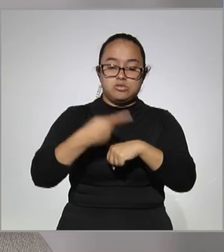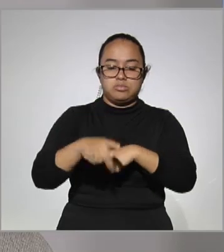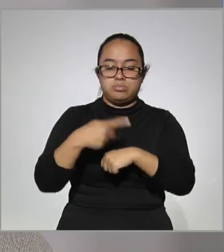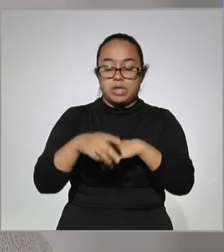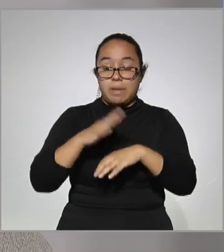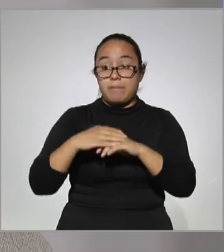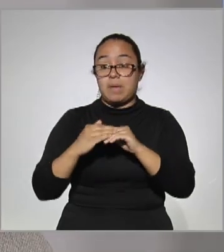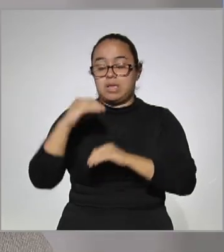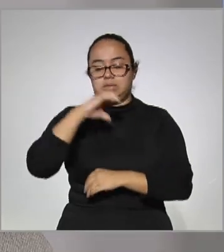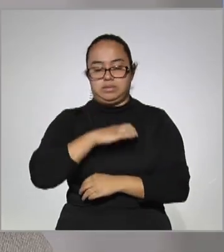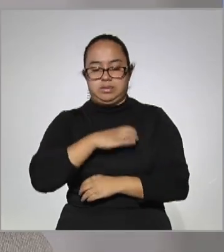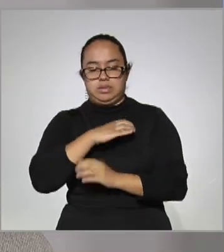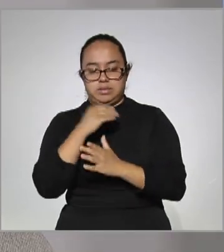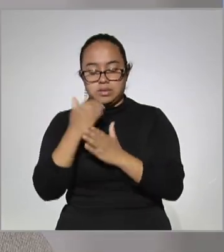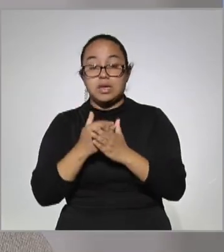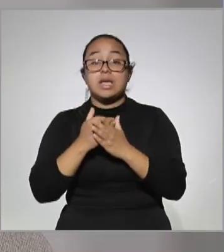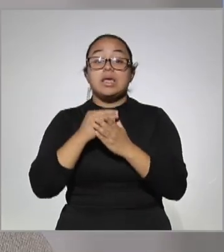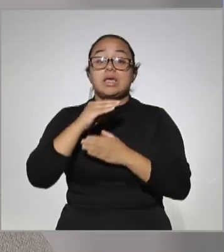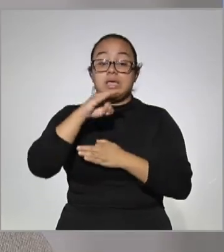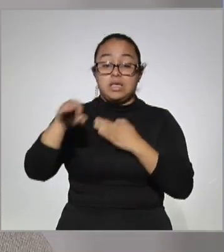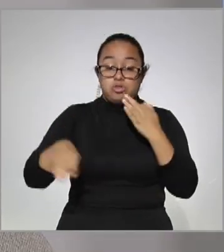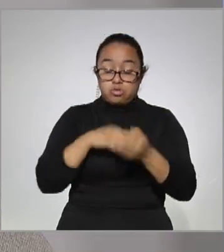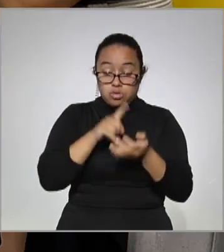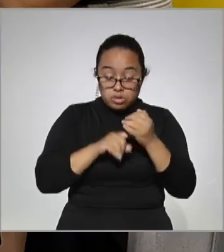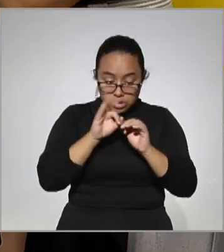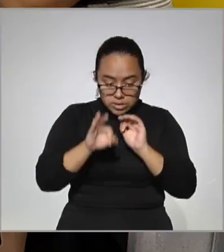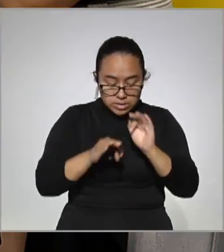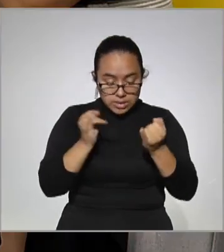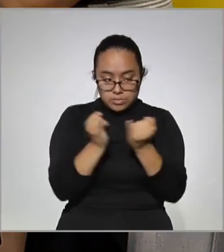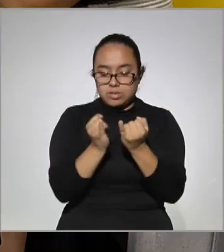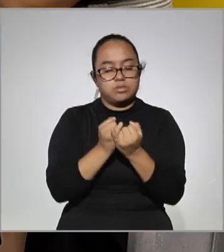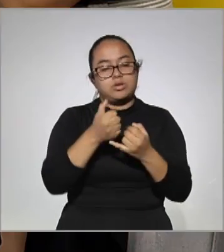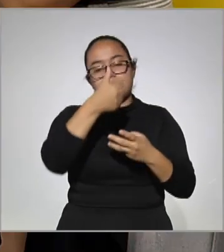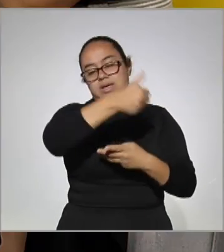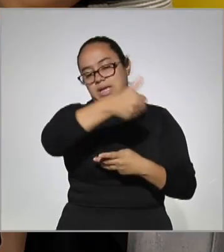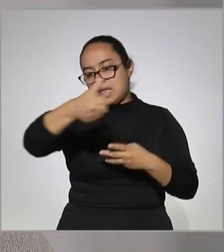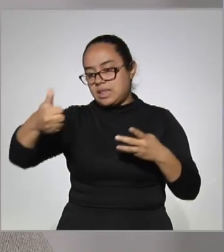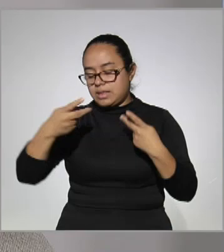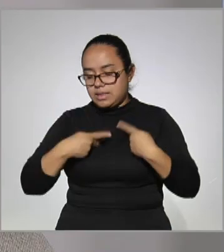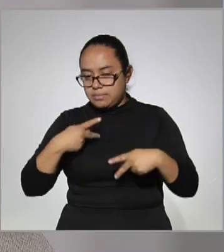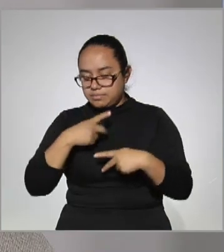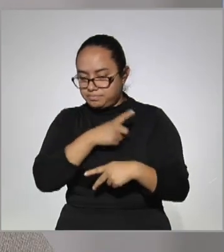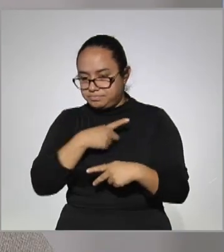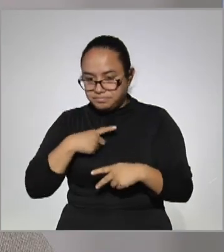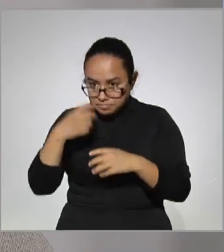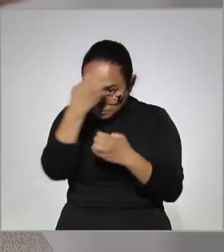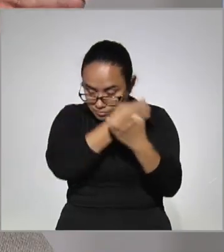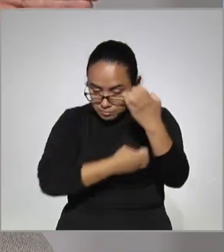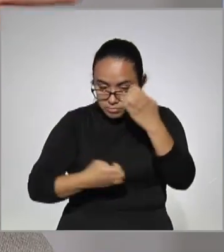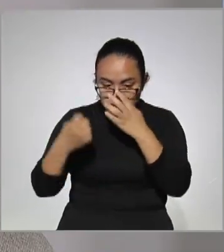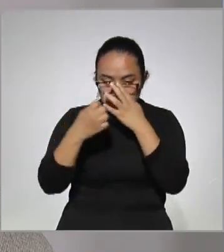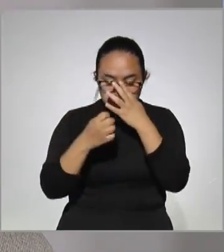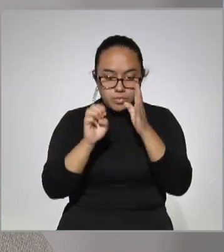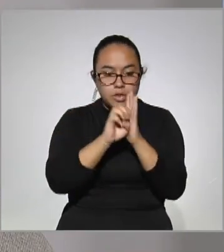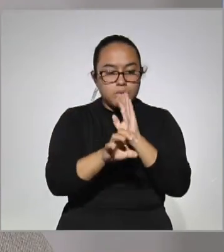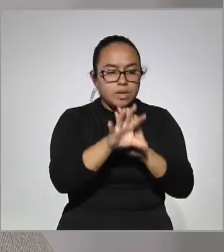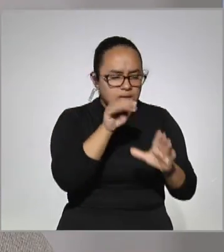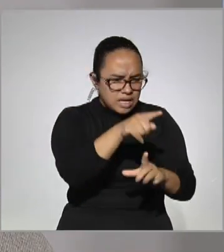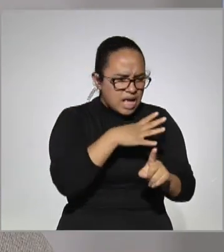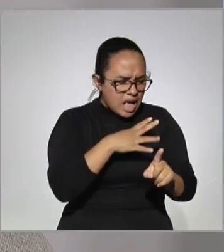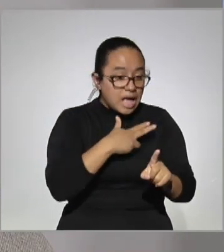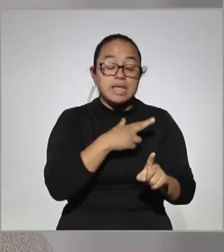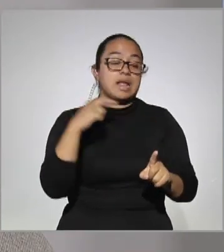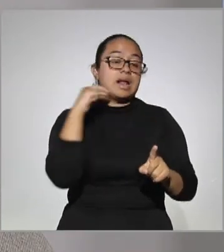a un cáncer, y no todas se tratan, eso sí, es valorando a cada paciente, porque de repente también pasa mucho eso, si lo encuentran una lesión,